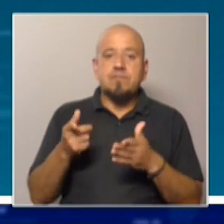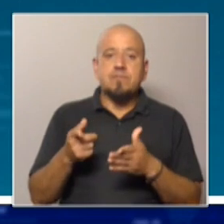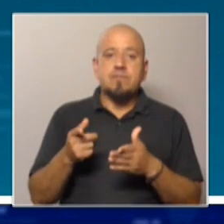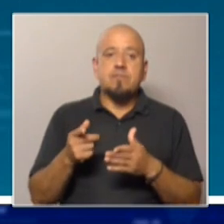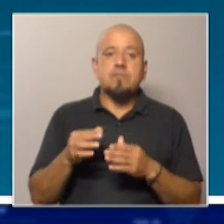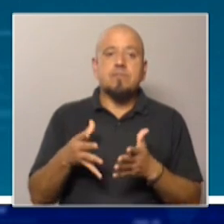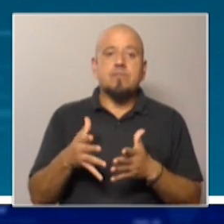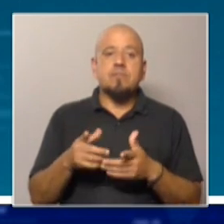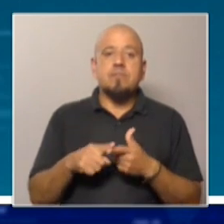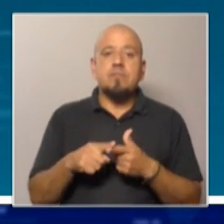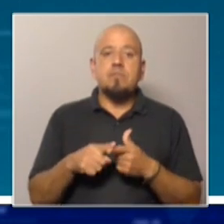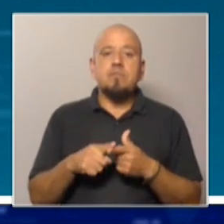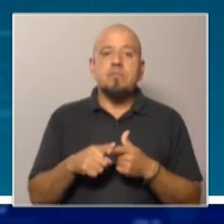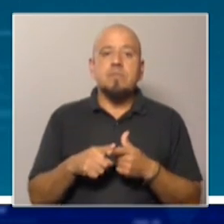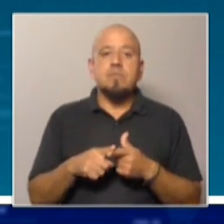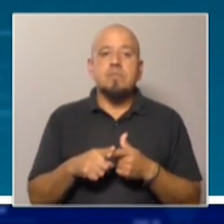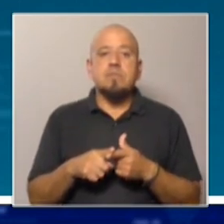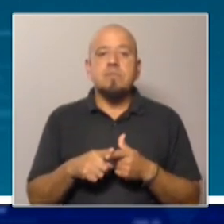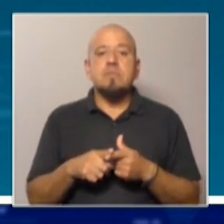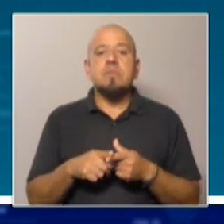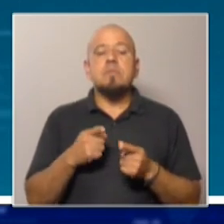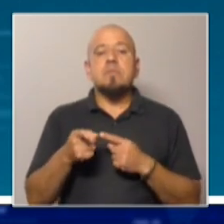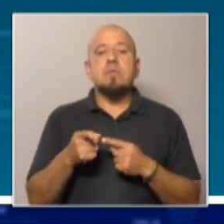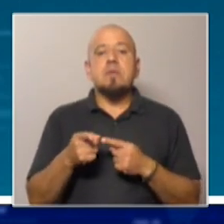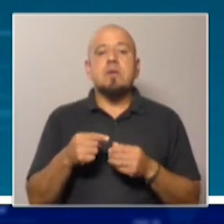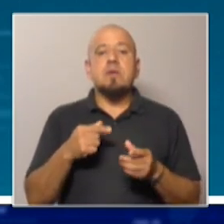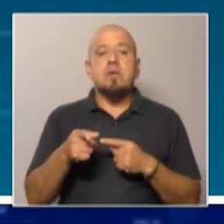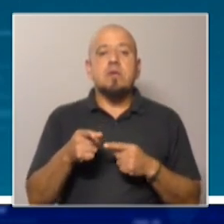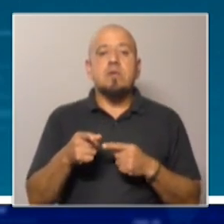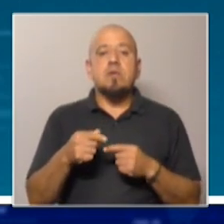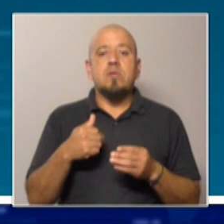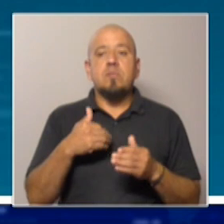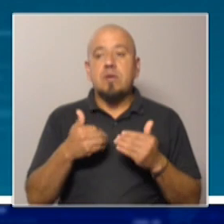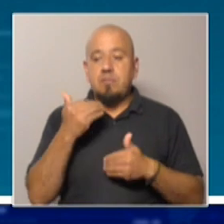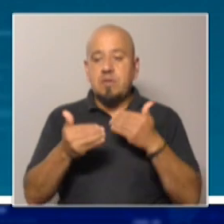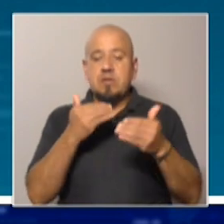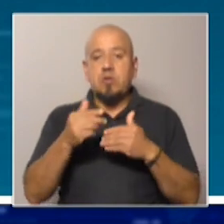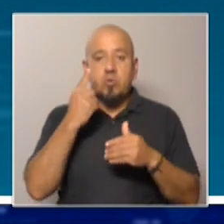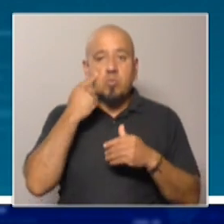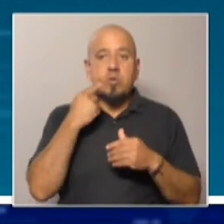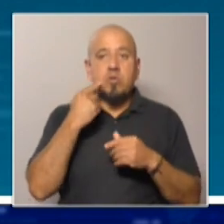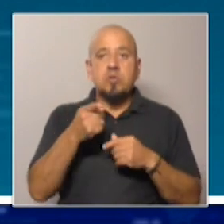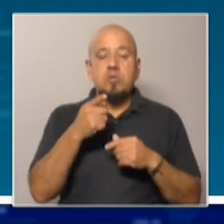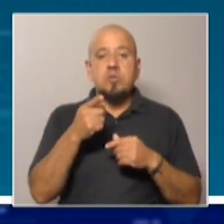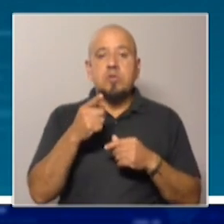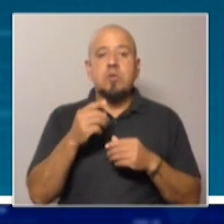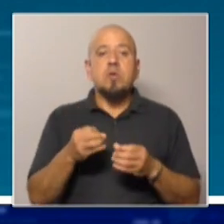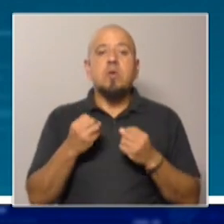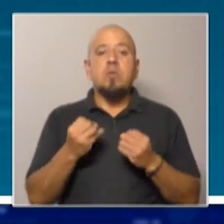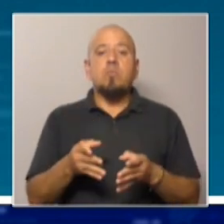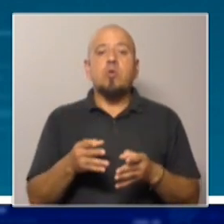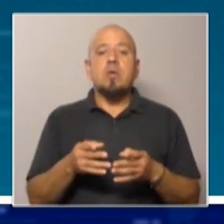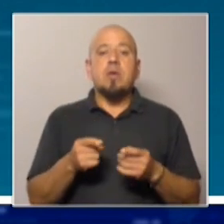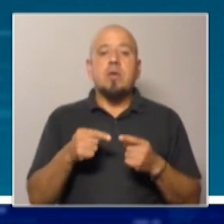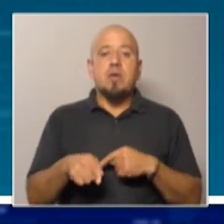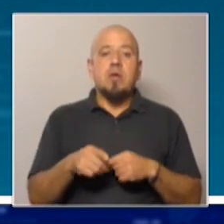¿Qué es lo que pasa? Que continuamente, a pesar de que pase esto, sobre todo al inicio de la escalada de números, se dieron casos porque no se estaba